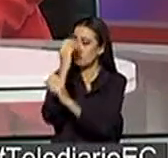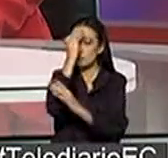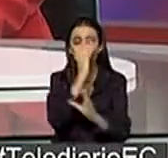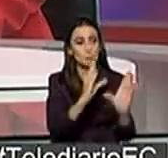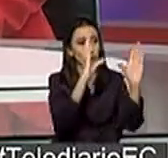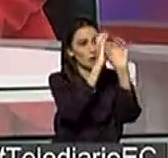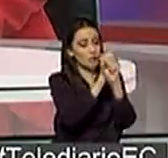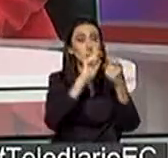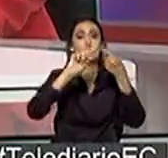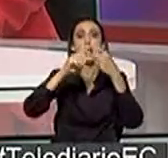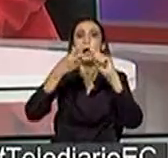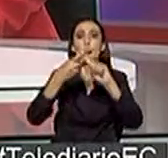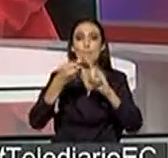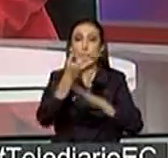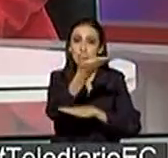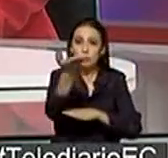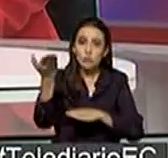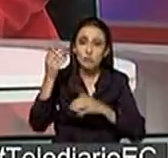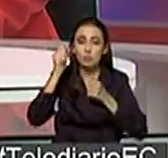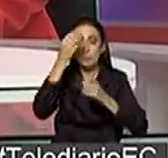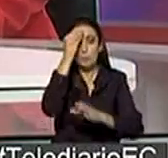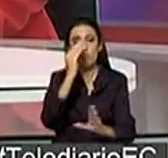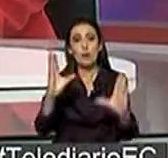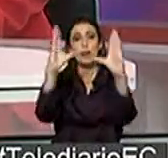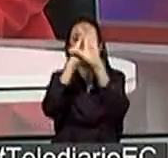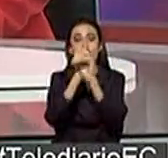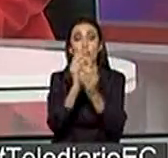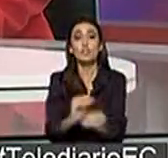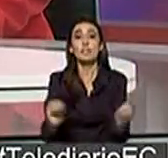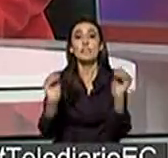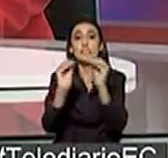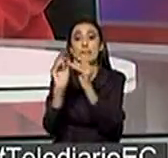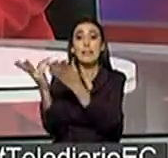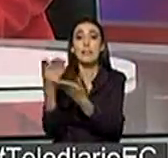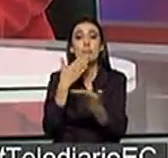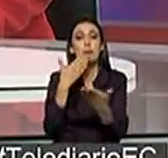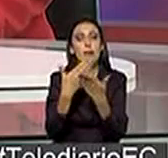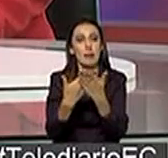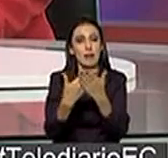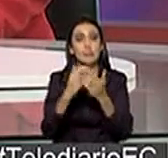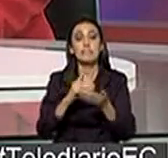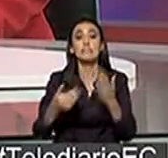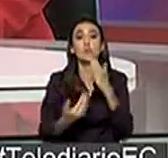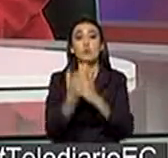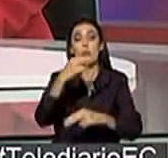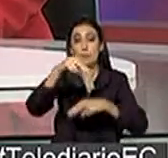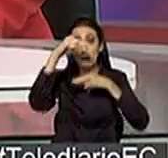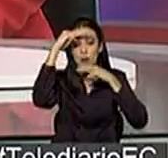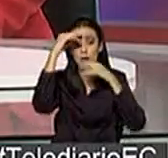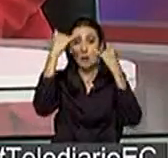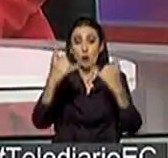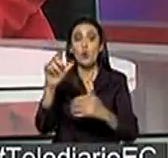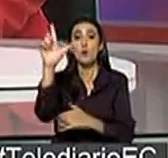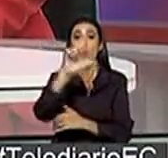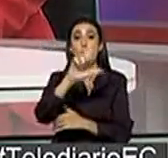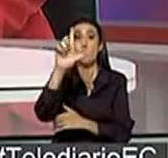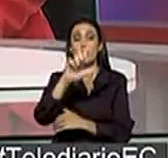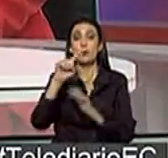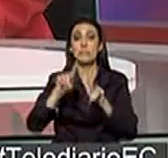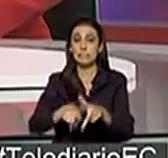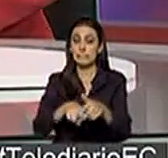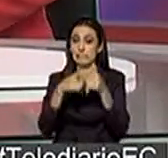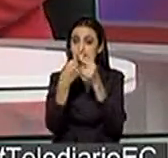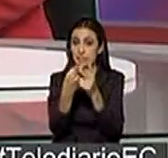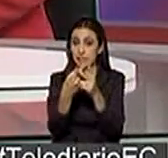maría del carmen amigos el evidentes buenas noches gracias una vez más por acompañarnos en esta nueva entrega informativa este día lunes vamos de